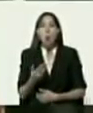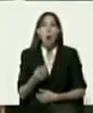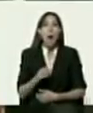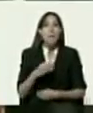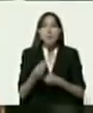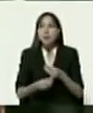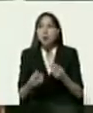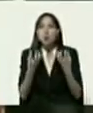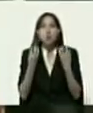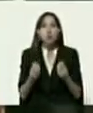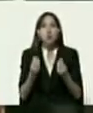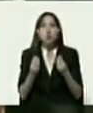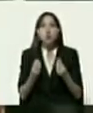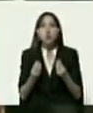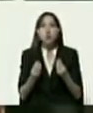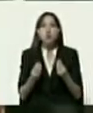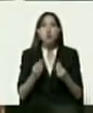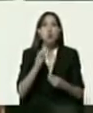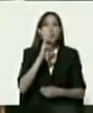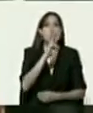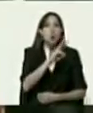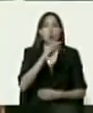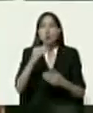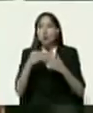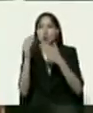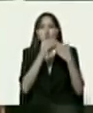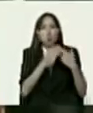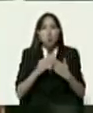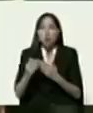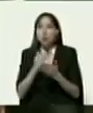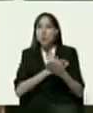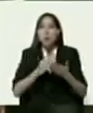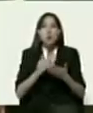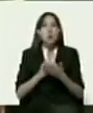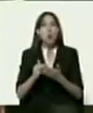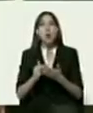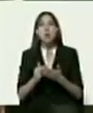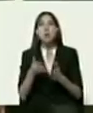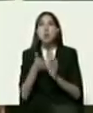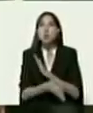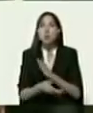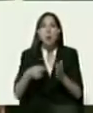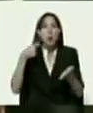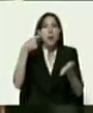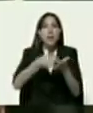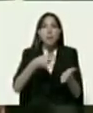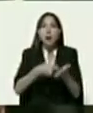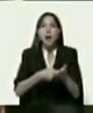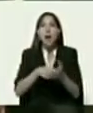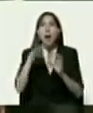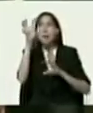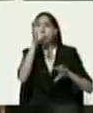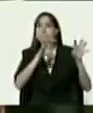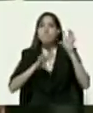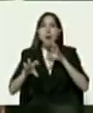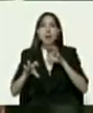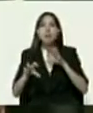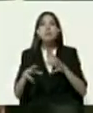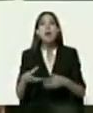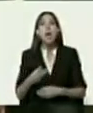lo que en inglés se conoce como el trillón de millones de dólares en costo. Esos países, nuestros países, deben ser